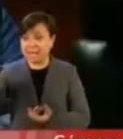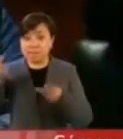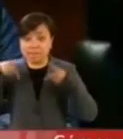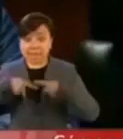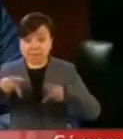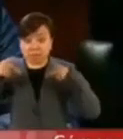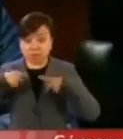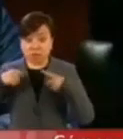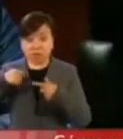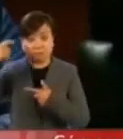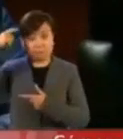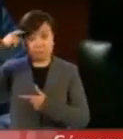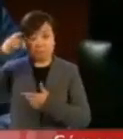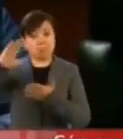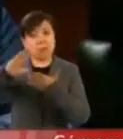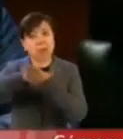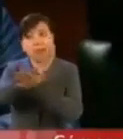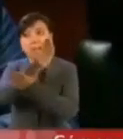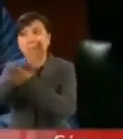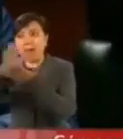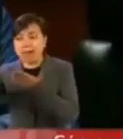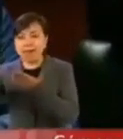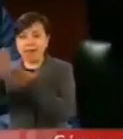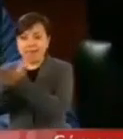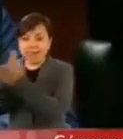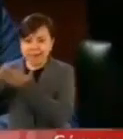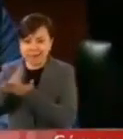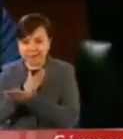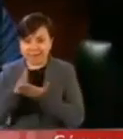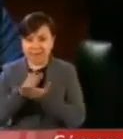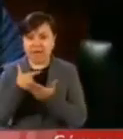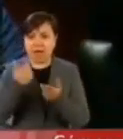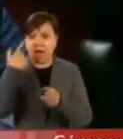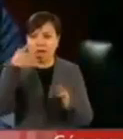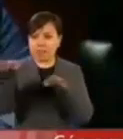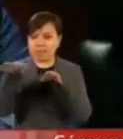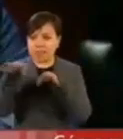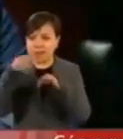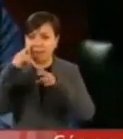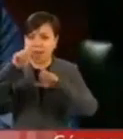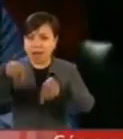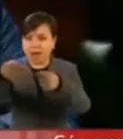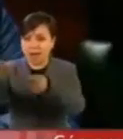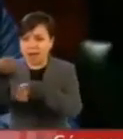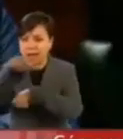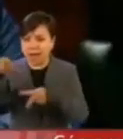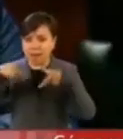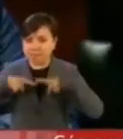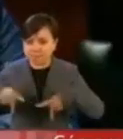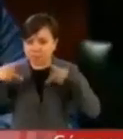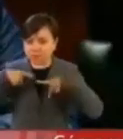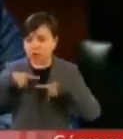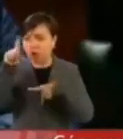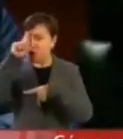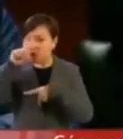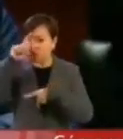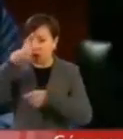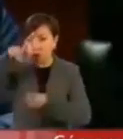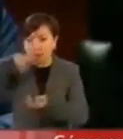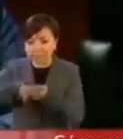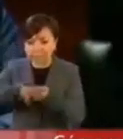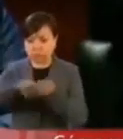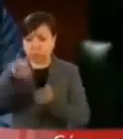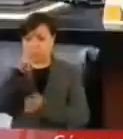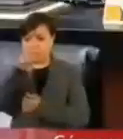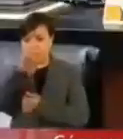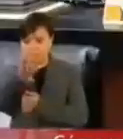selección de quienes habrán de desempeñar el cargo de consejeros del Instituto Nacional